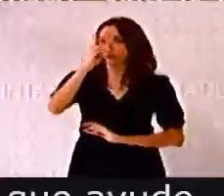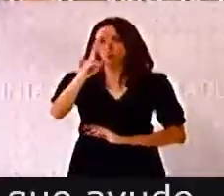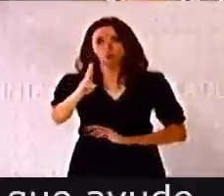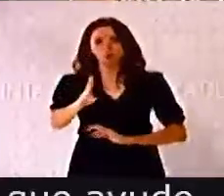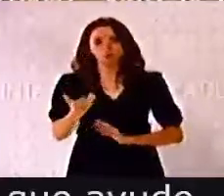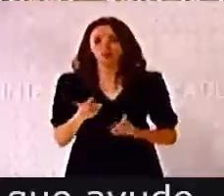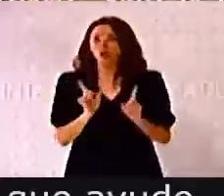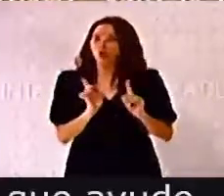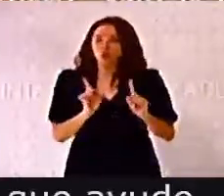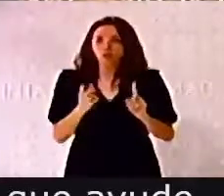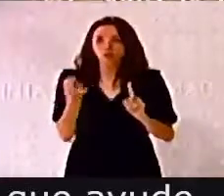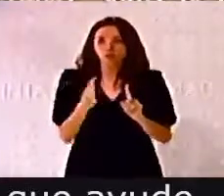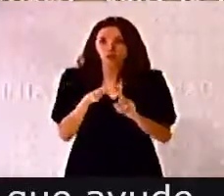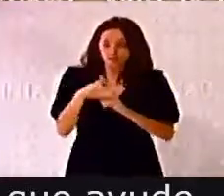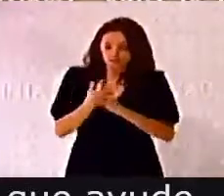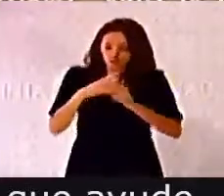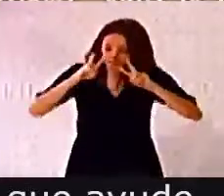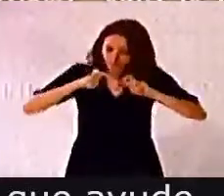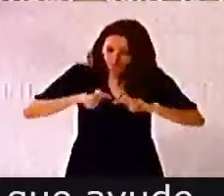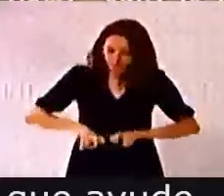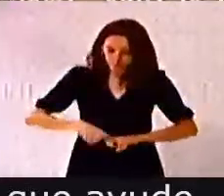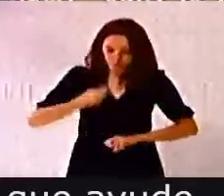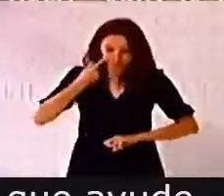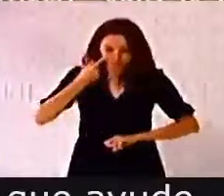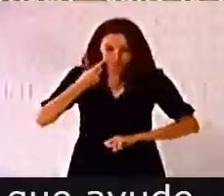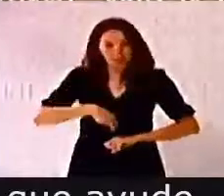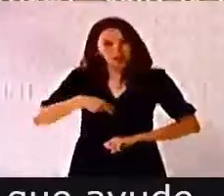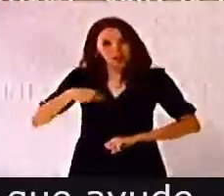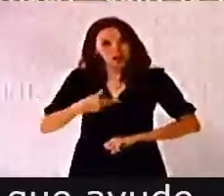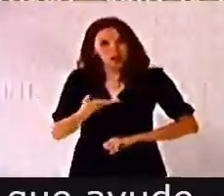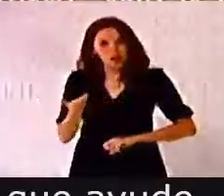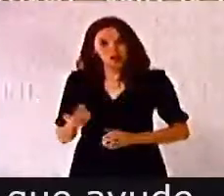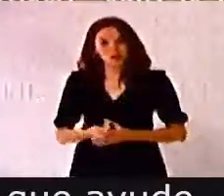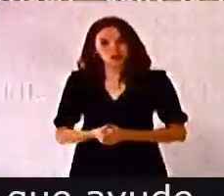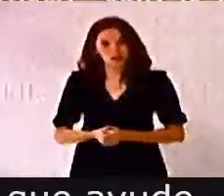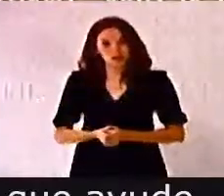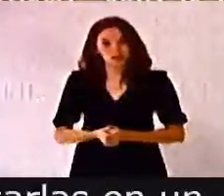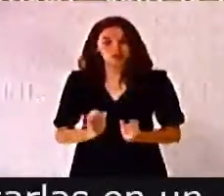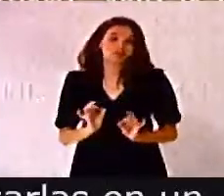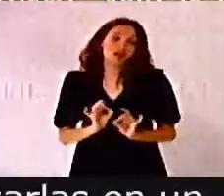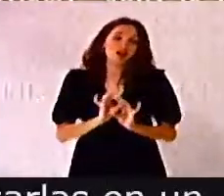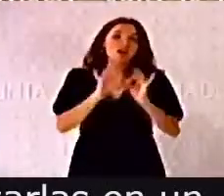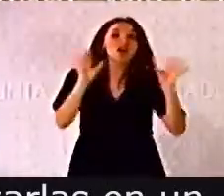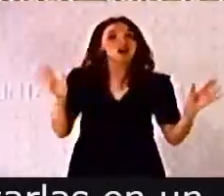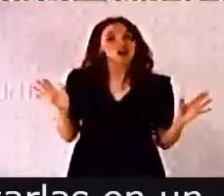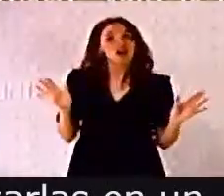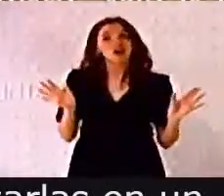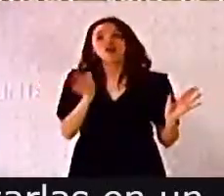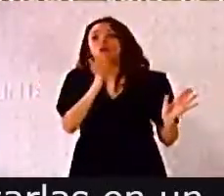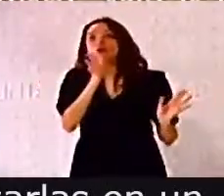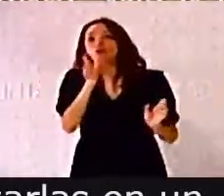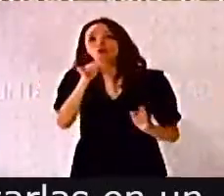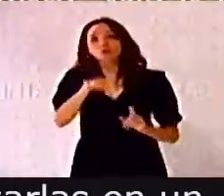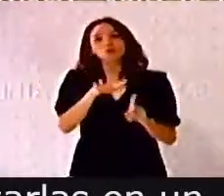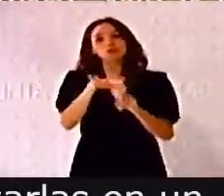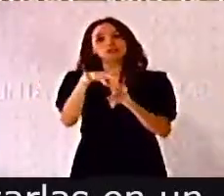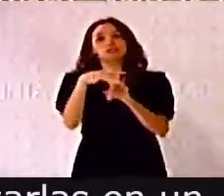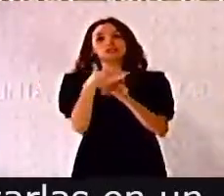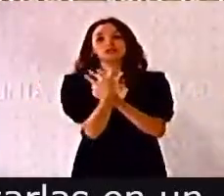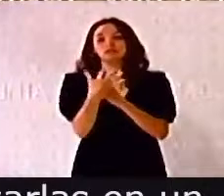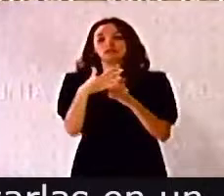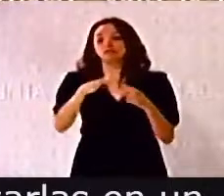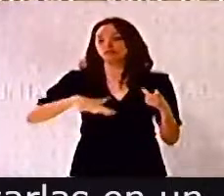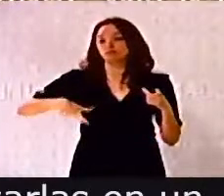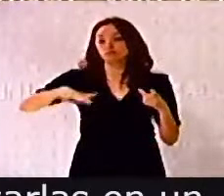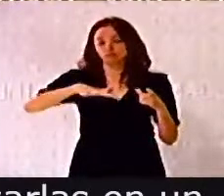cosas hay que analizarlas en un contexto global y, obviamente, en un contexto también de